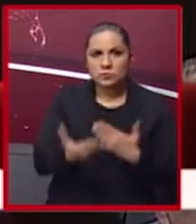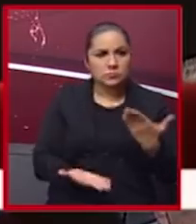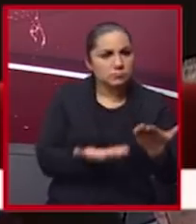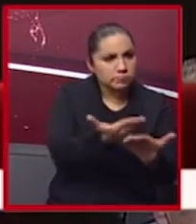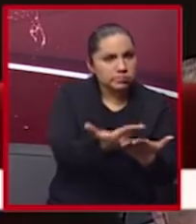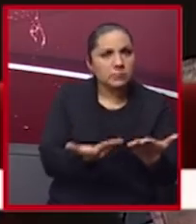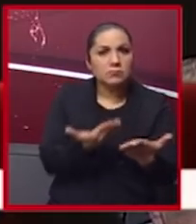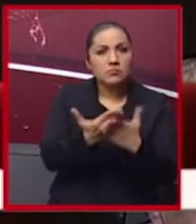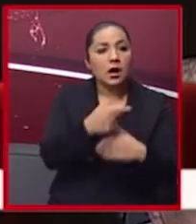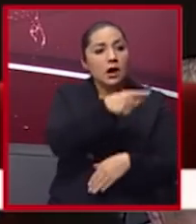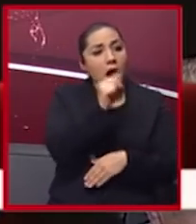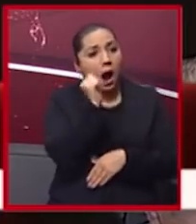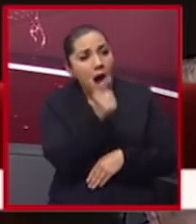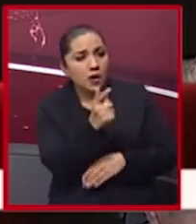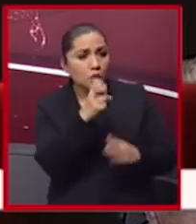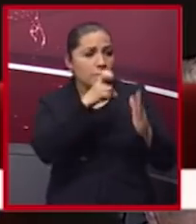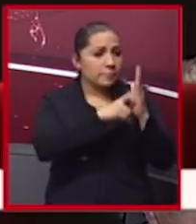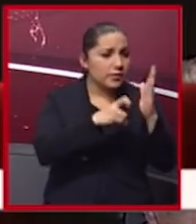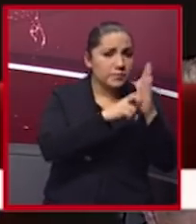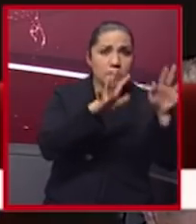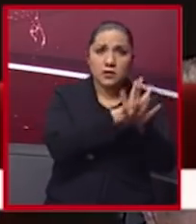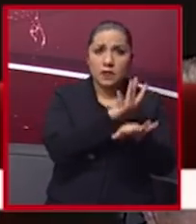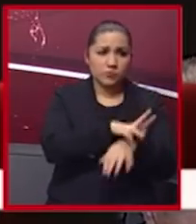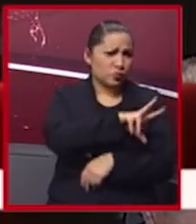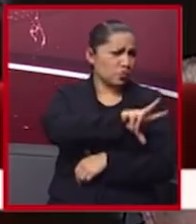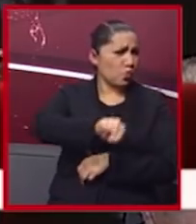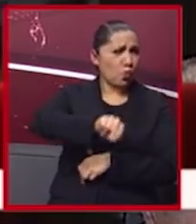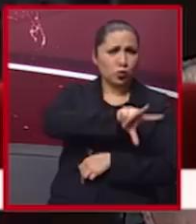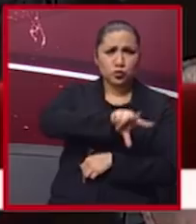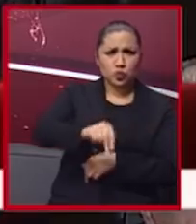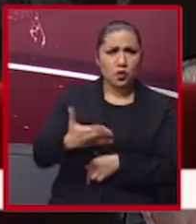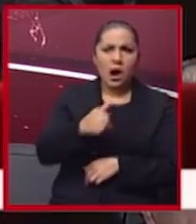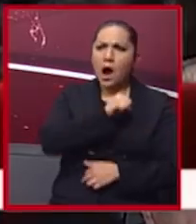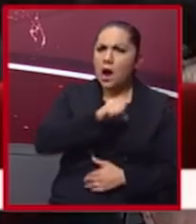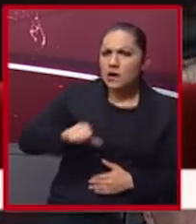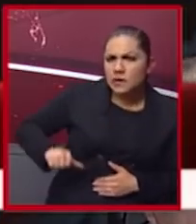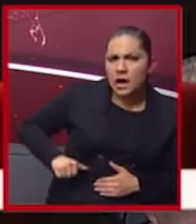sin gobernadores, sin aliados y mucho menos